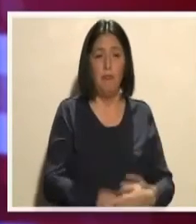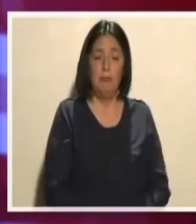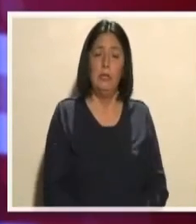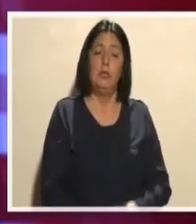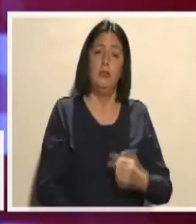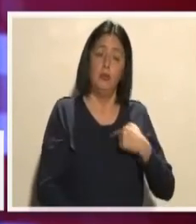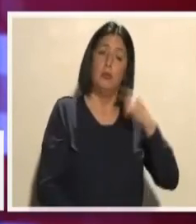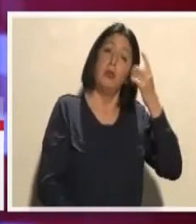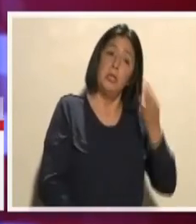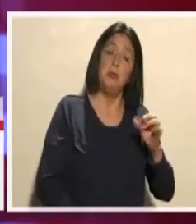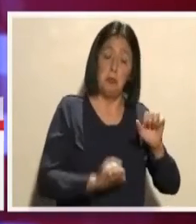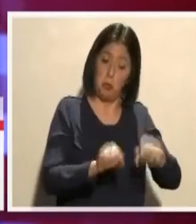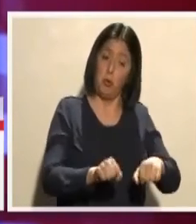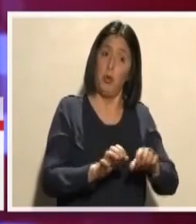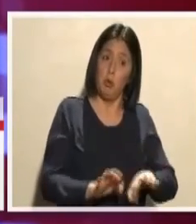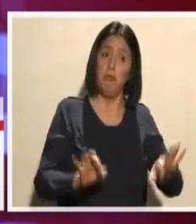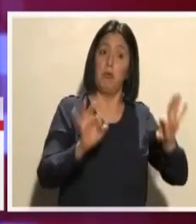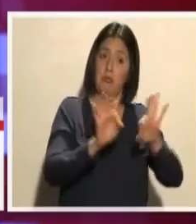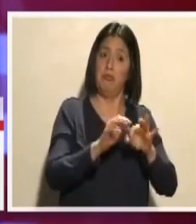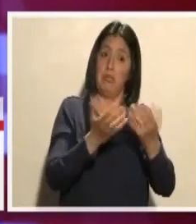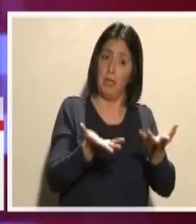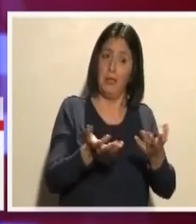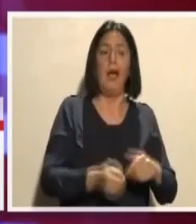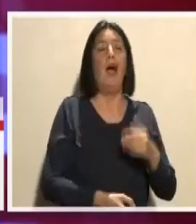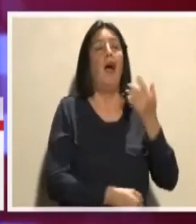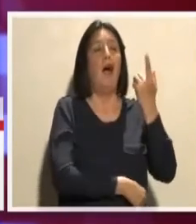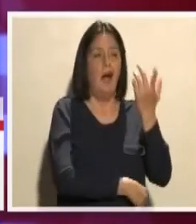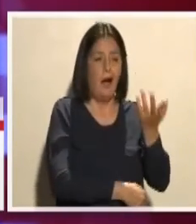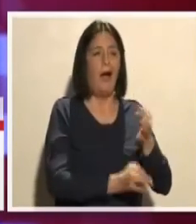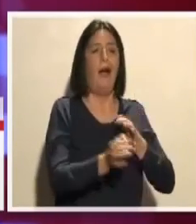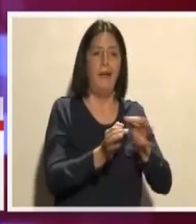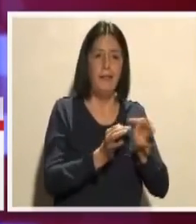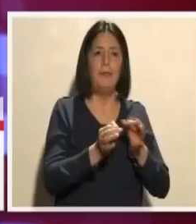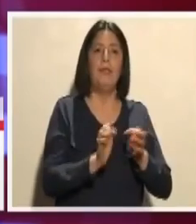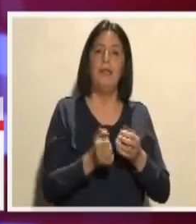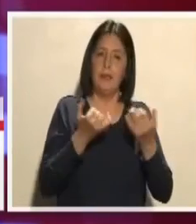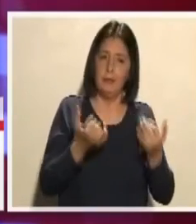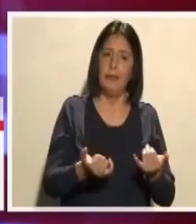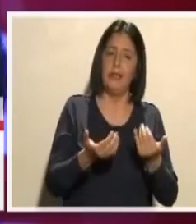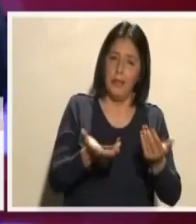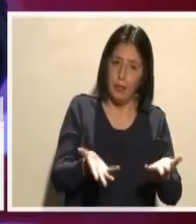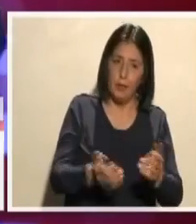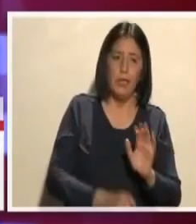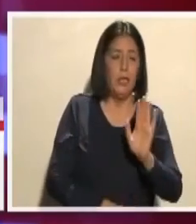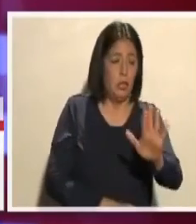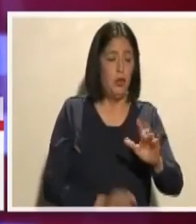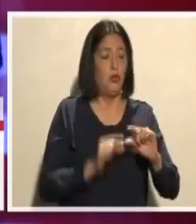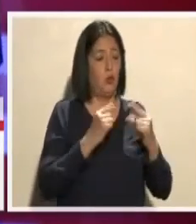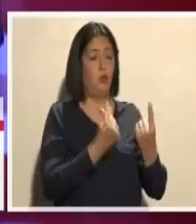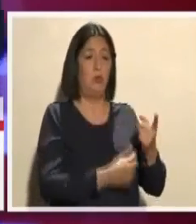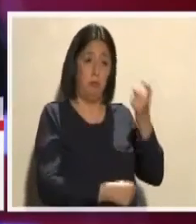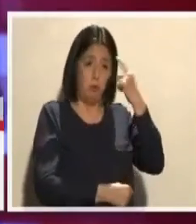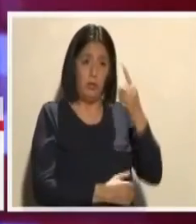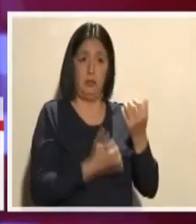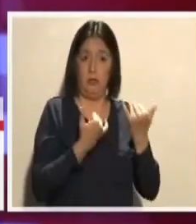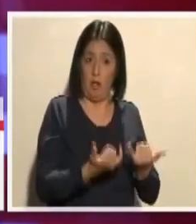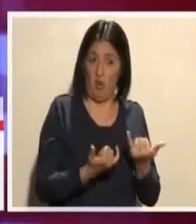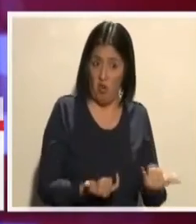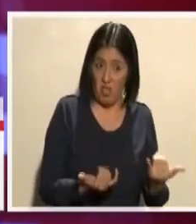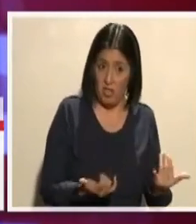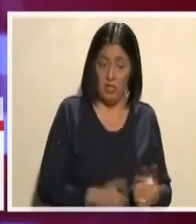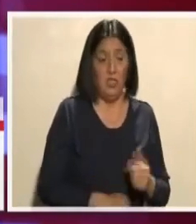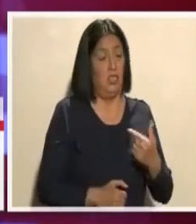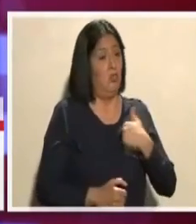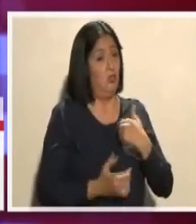creo que eso es muy importante porque eso explica un poco lo que está pasando en su partido en este momento. Y